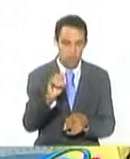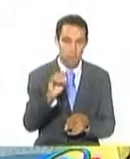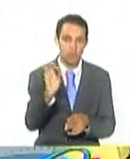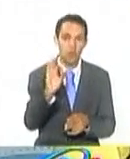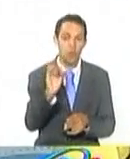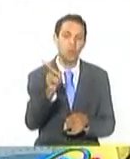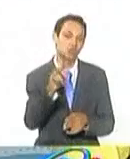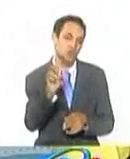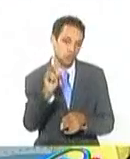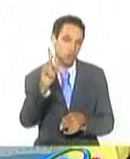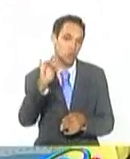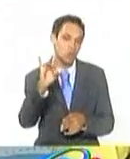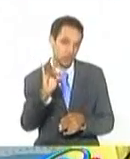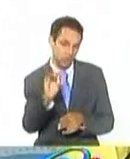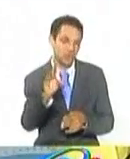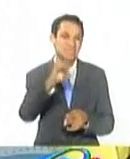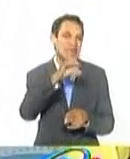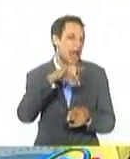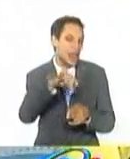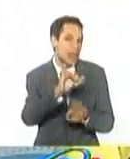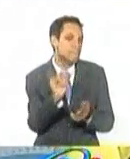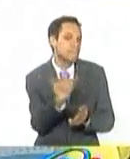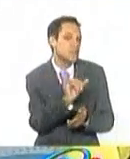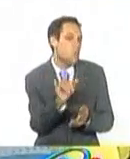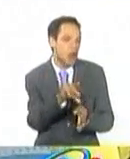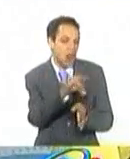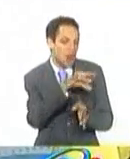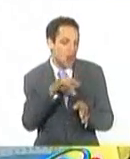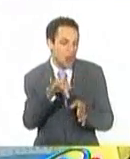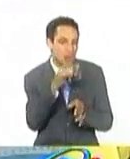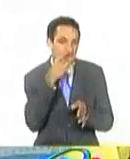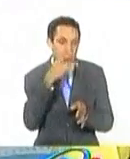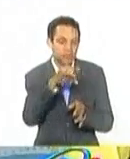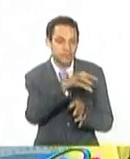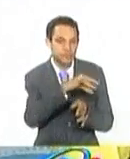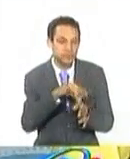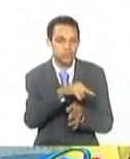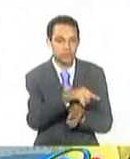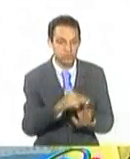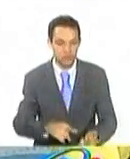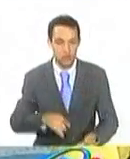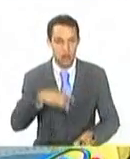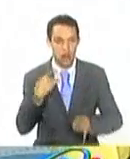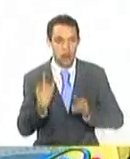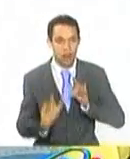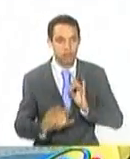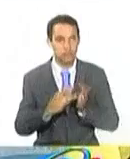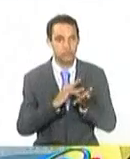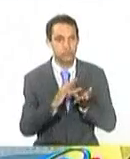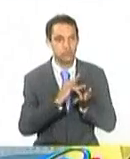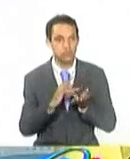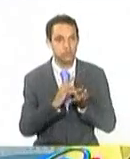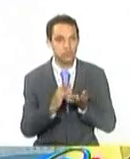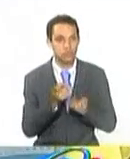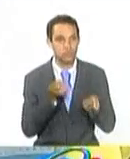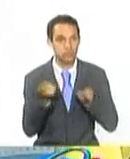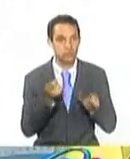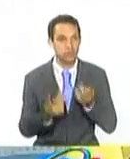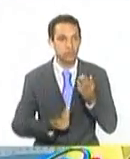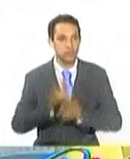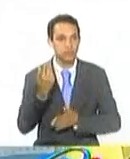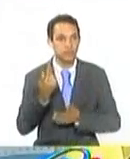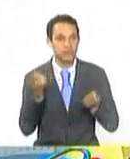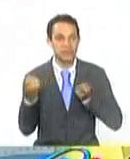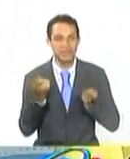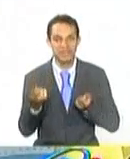ciertos efectos terapéuticos quelantes desintoxicantes ustedes veían al al al inicio del programa un